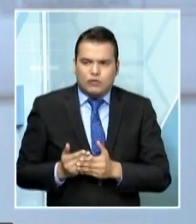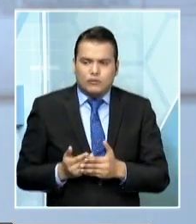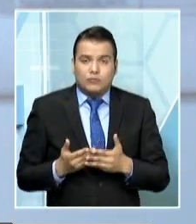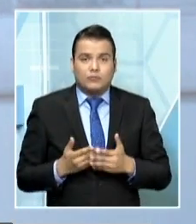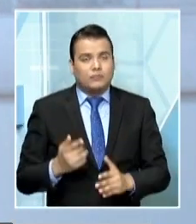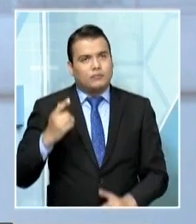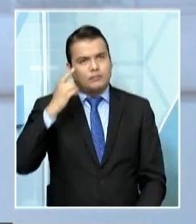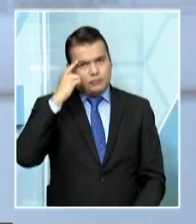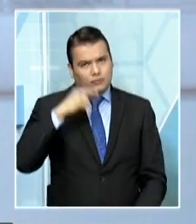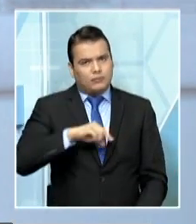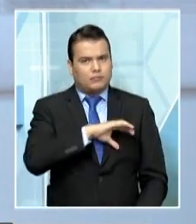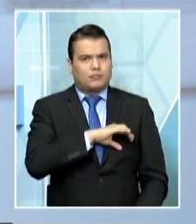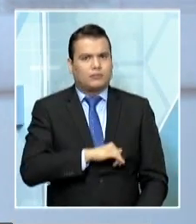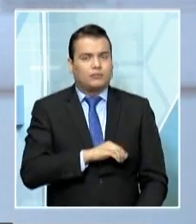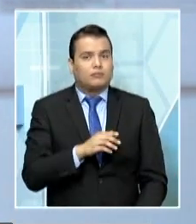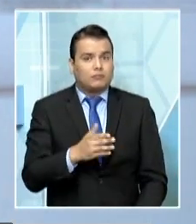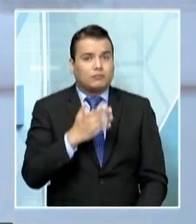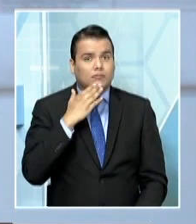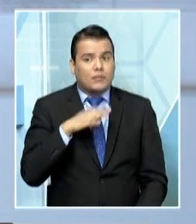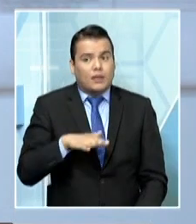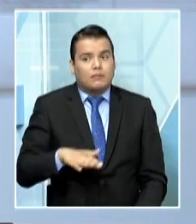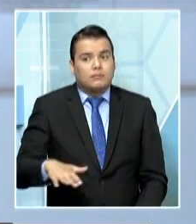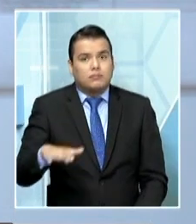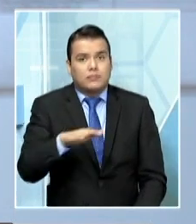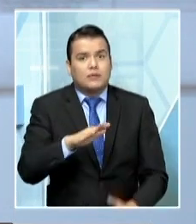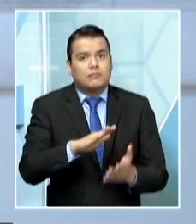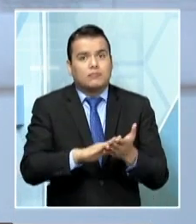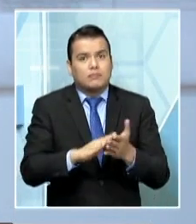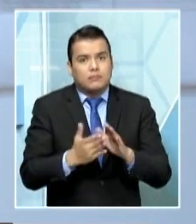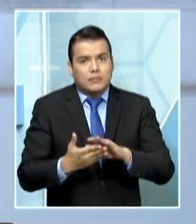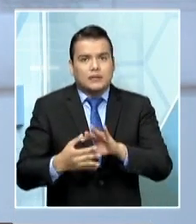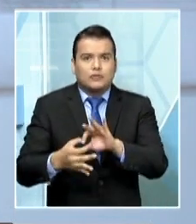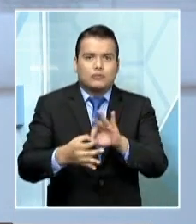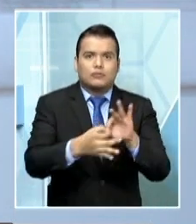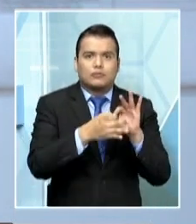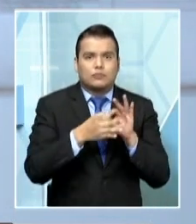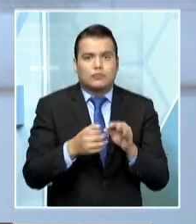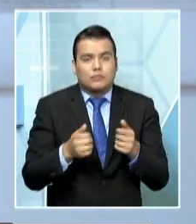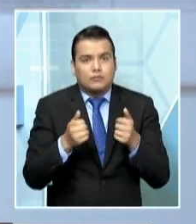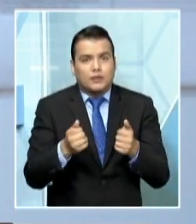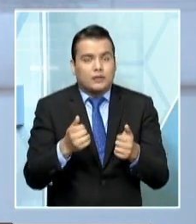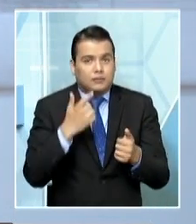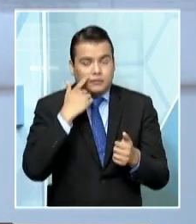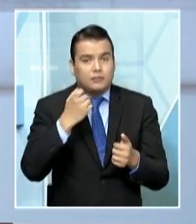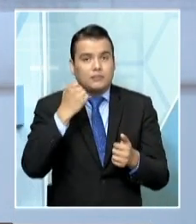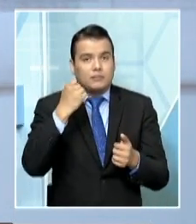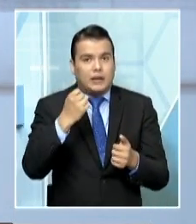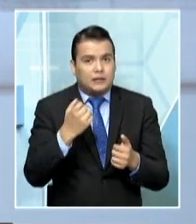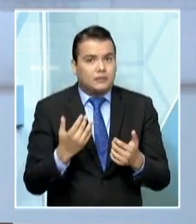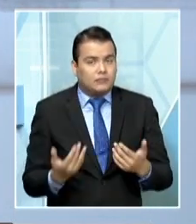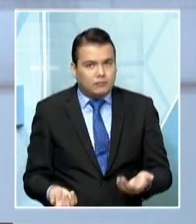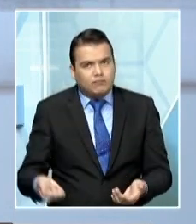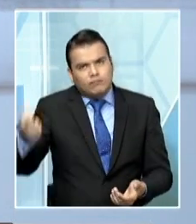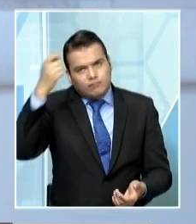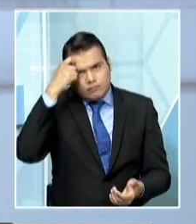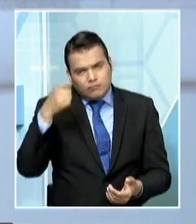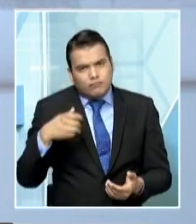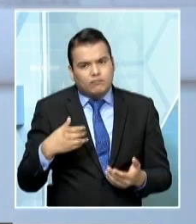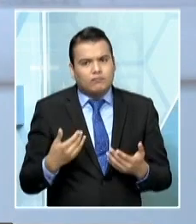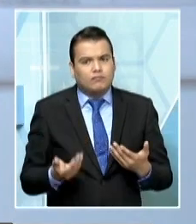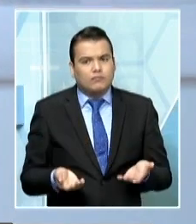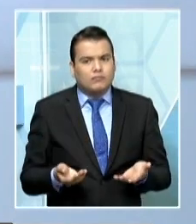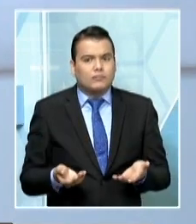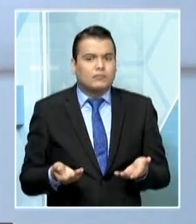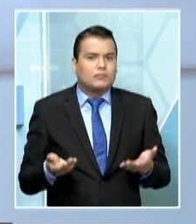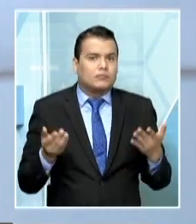Cali como un territorio de paz y de reconciliación. Y me parece fuerte es que lo que hay que tener claro que el